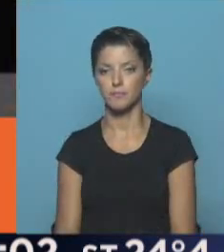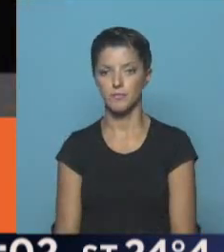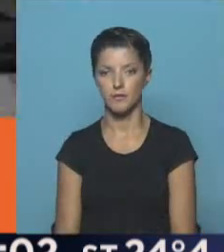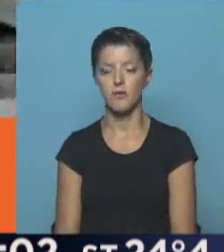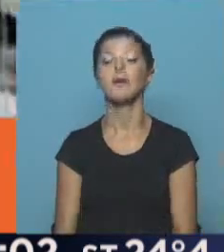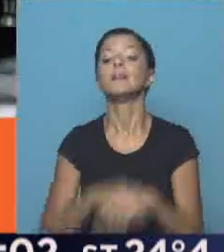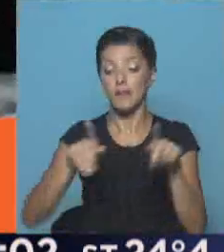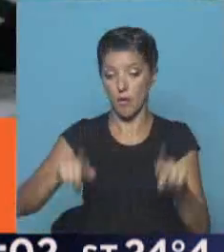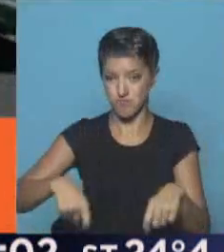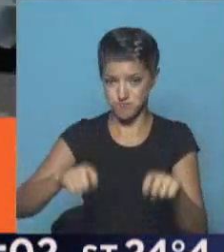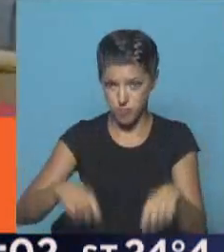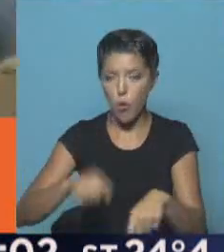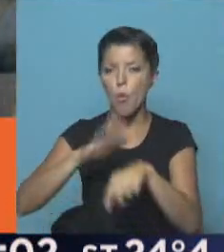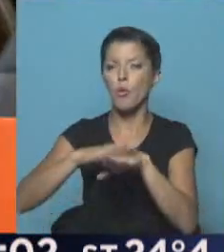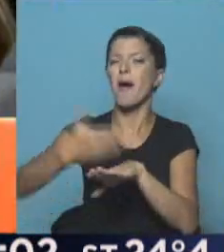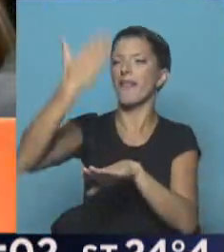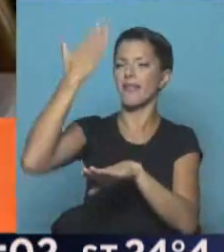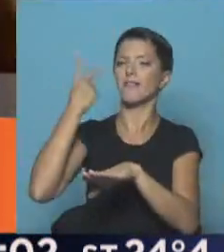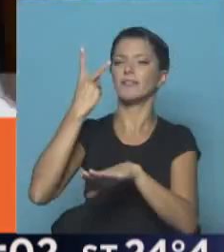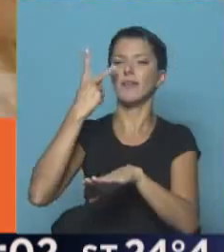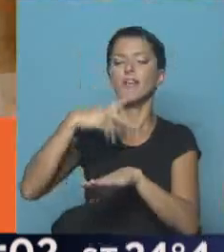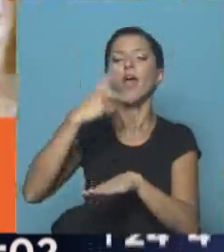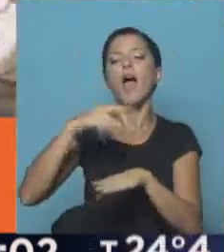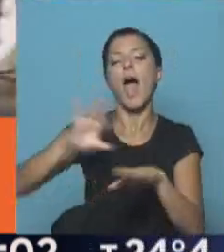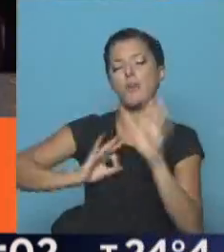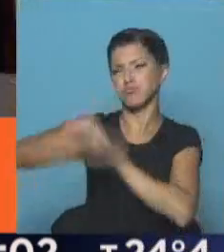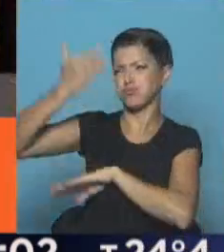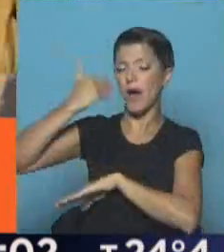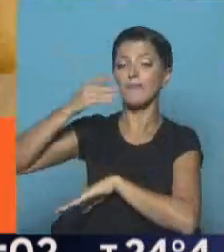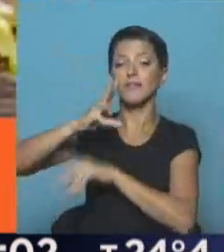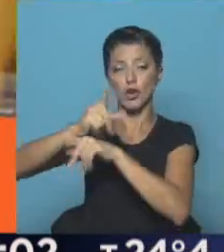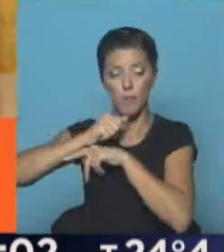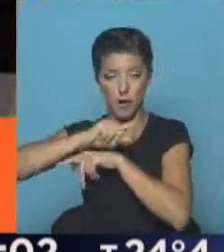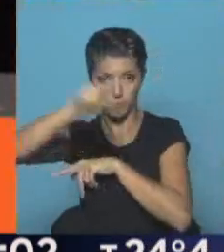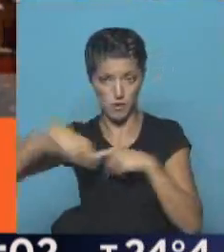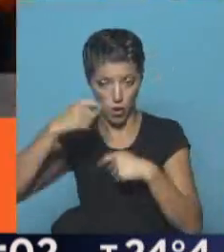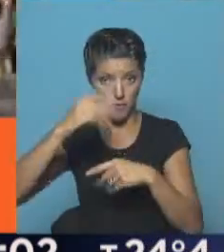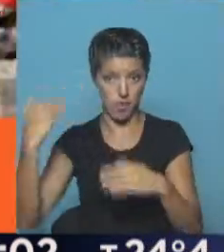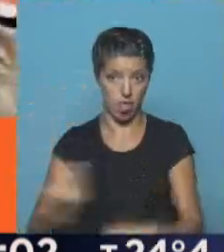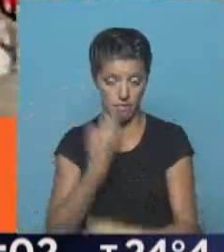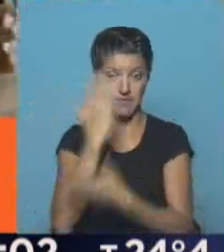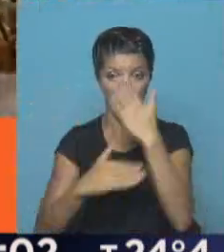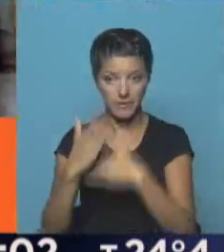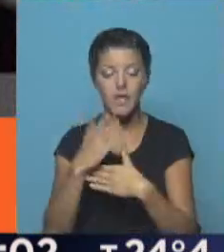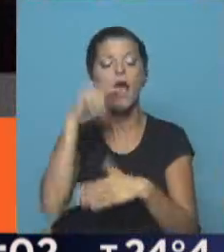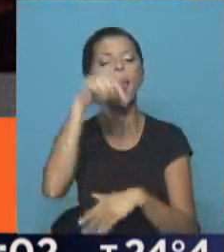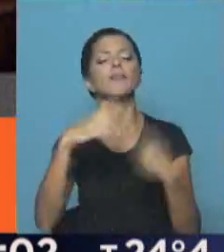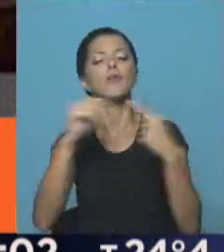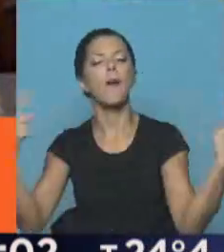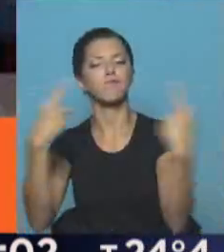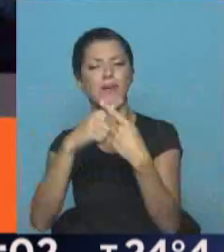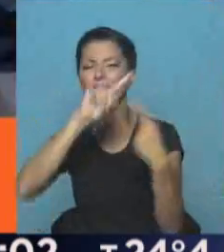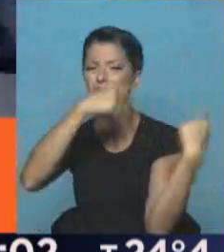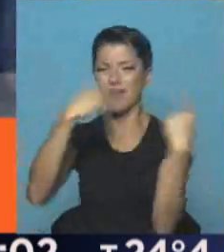Parapléjico como consecuencia de un asalto sufrido hace 2 décadas, el mandatario electo exhibe un estilo menos confrontativo que el